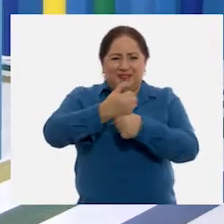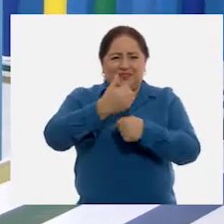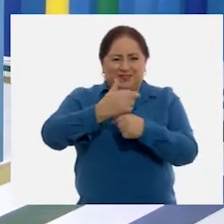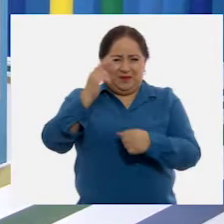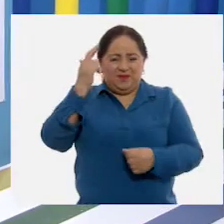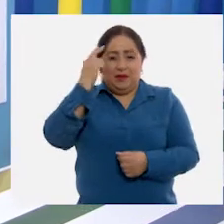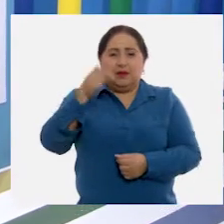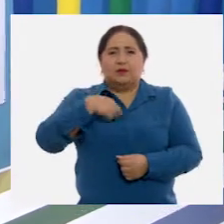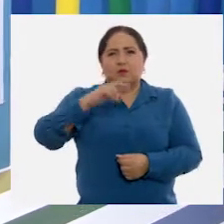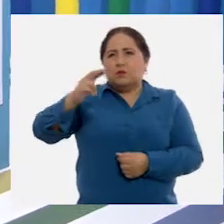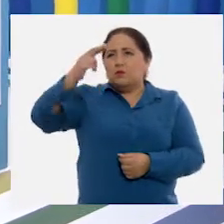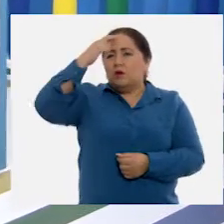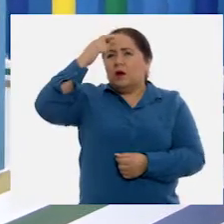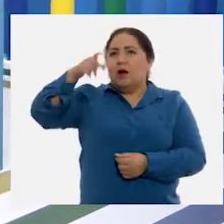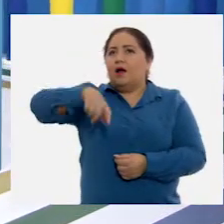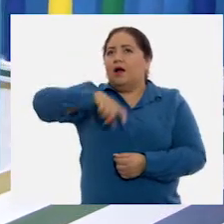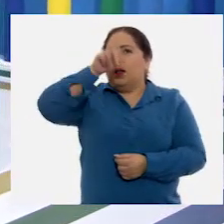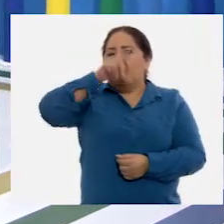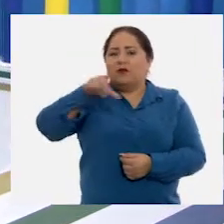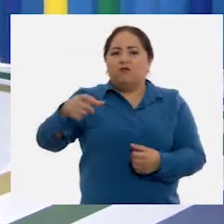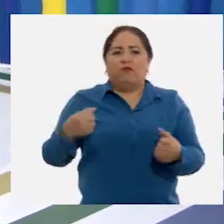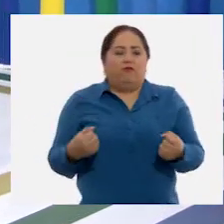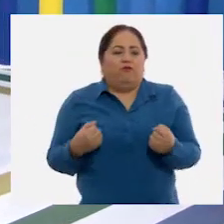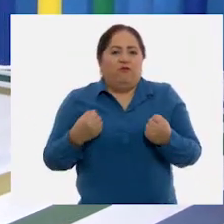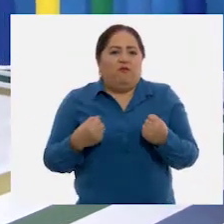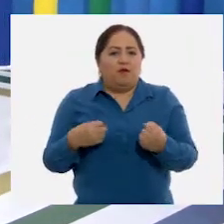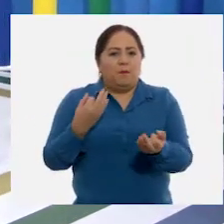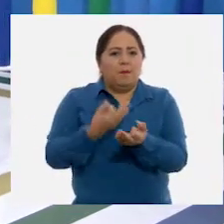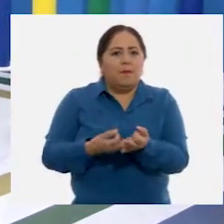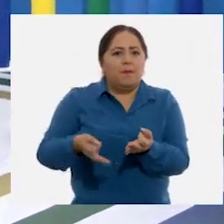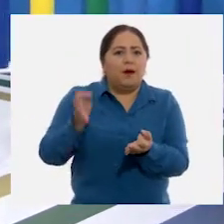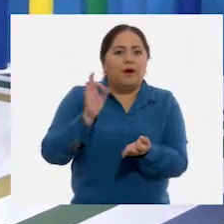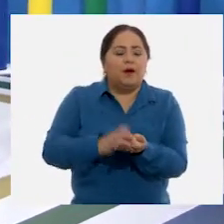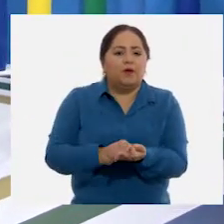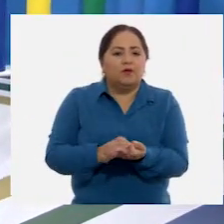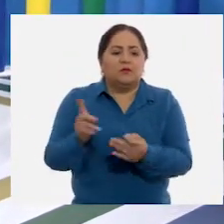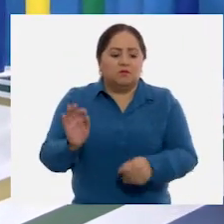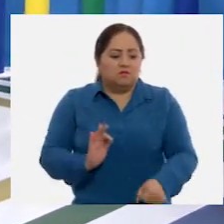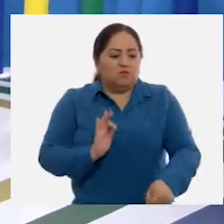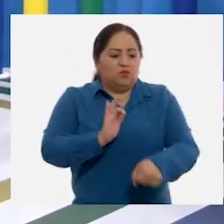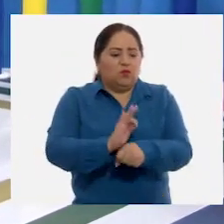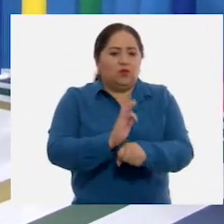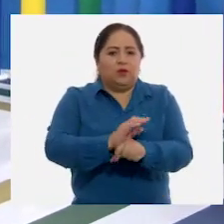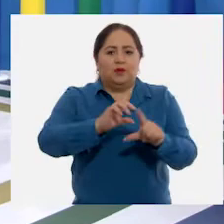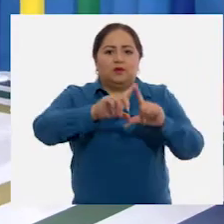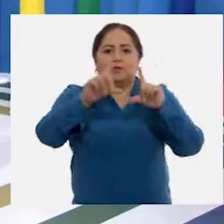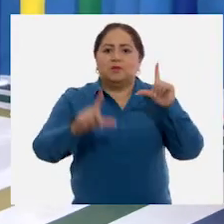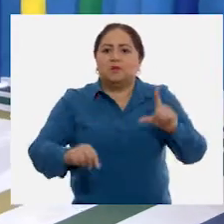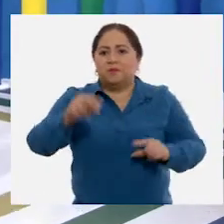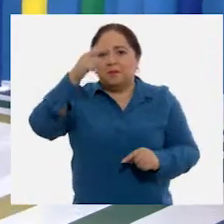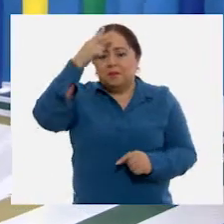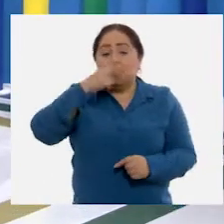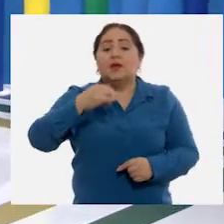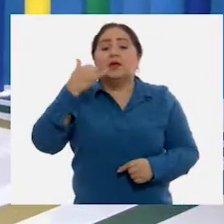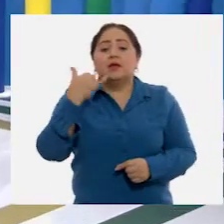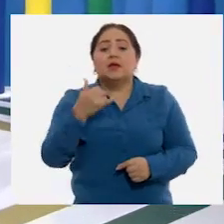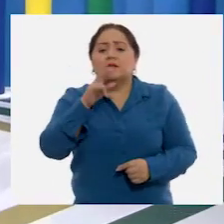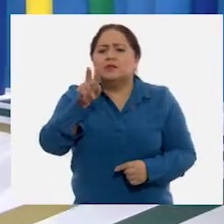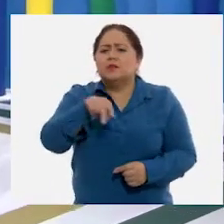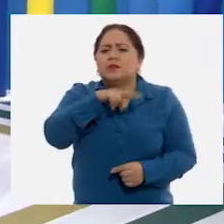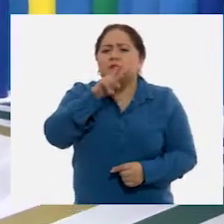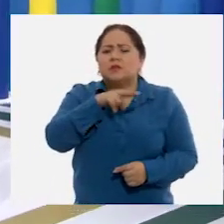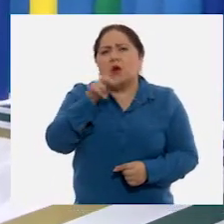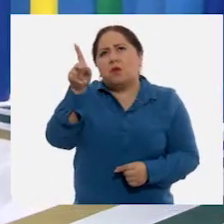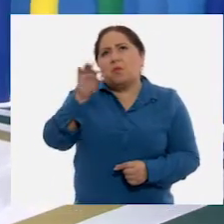recuerdo que el águila era como la fuerza, el valor, el ser protector de la nación mexicana. Y la serpiente